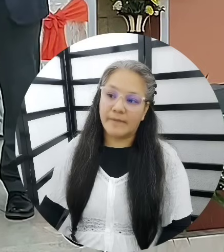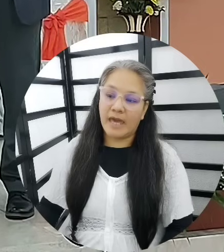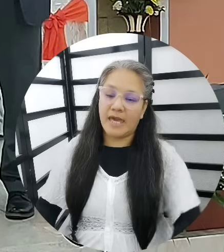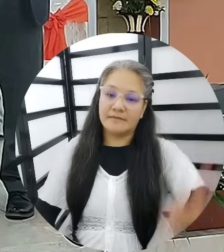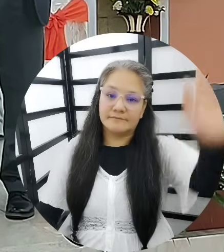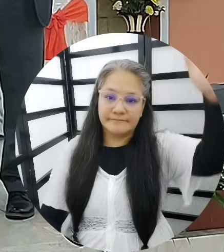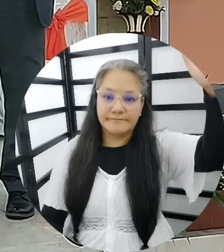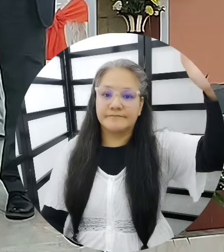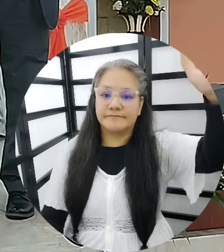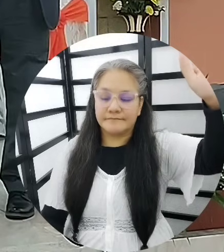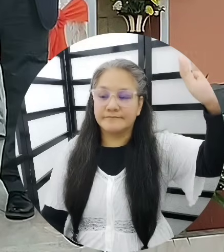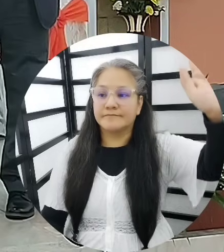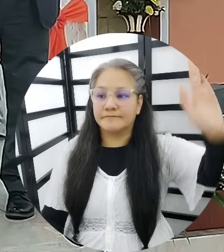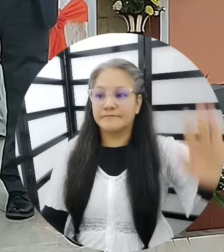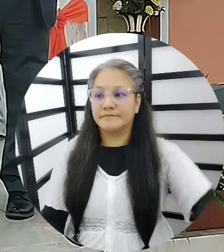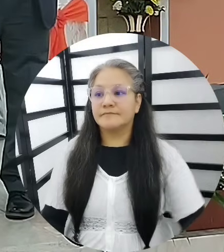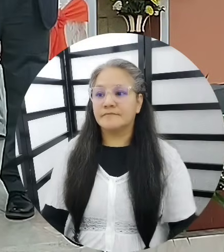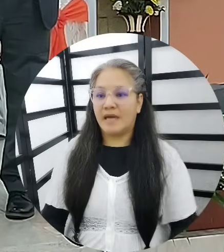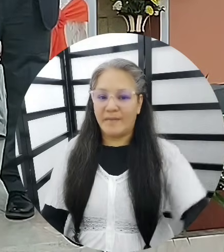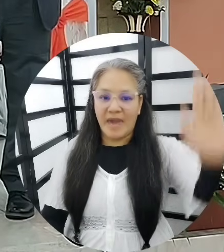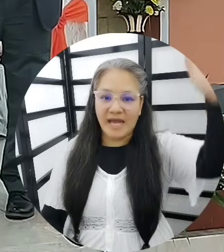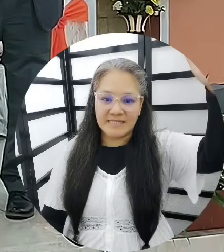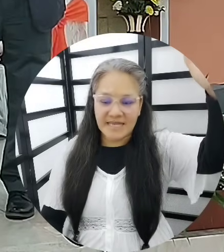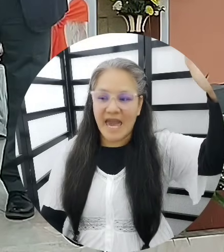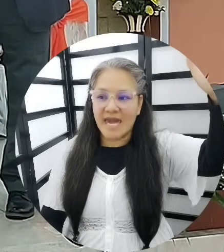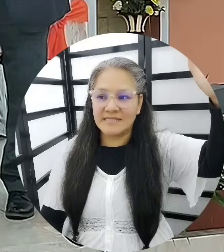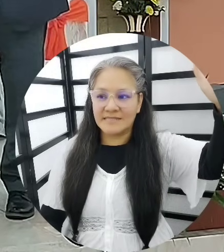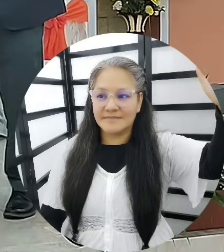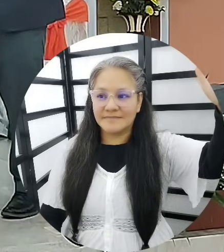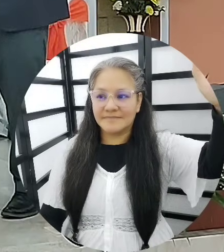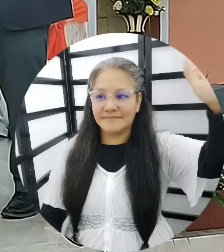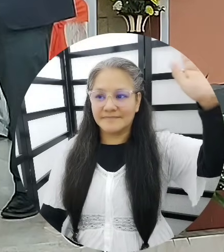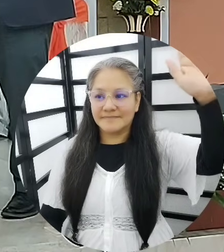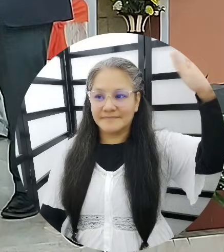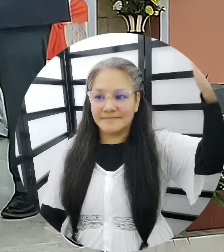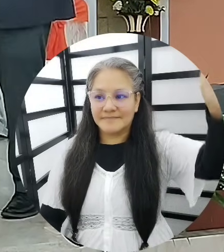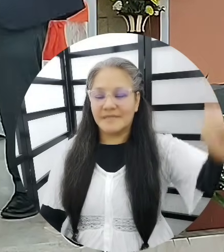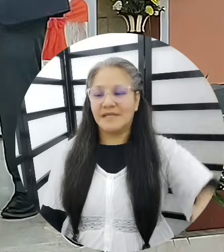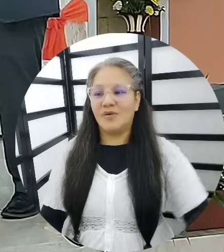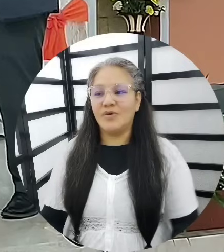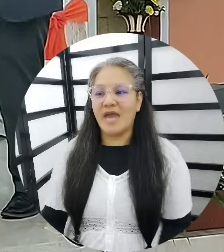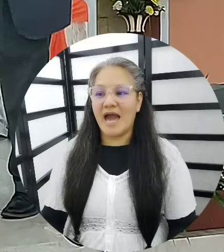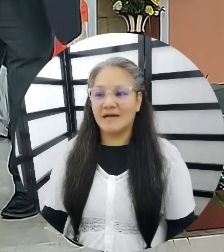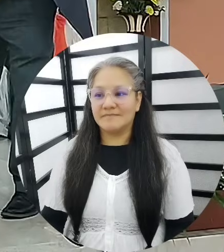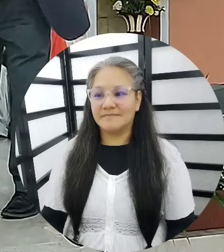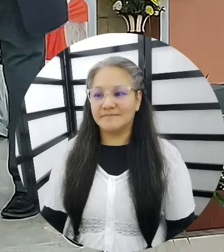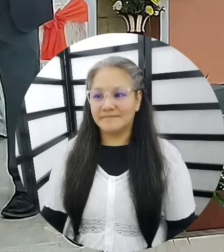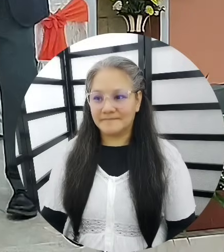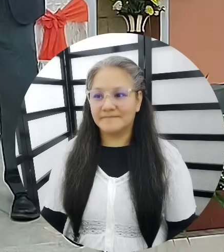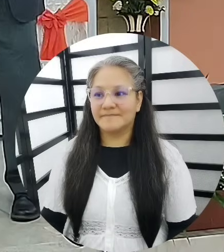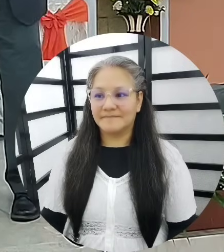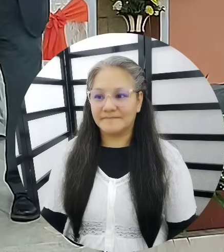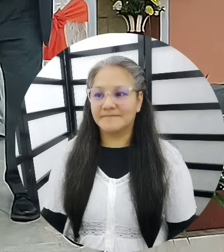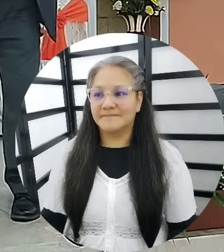pero no perdió su esperanza. Él dijo: Dios algún día me va a contestar, así que me voy a resignar, voy a esperar